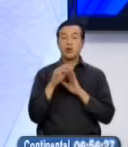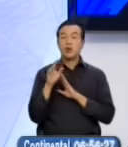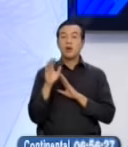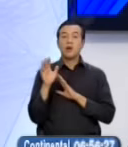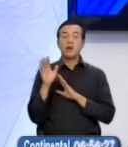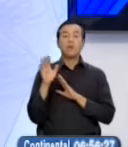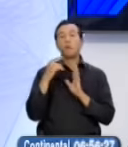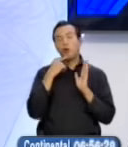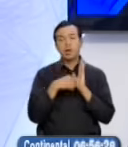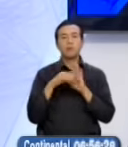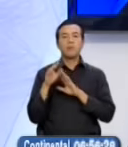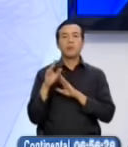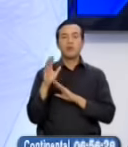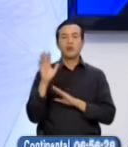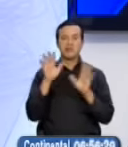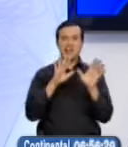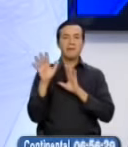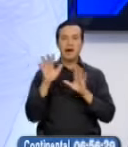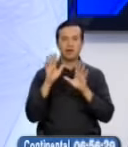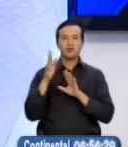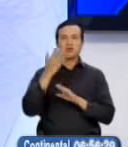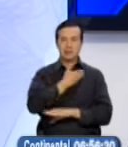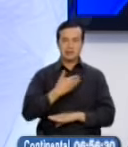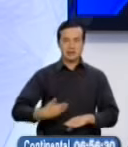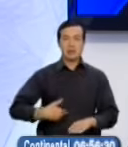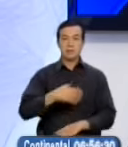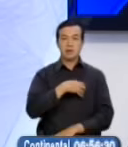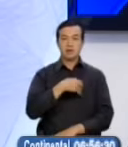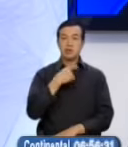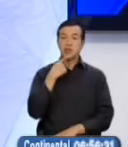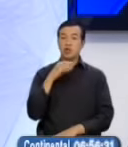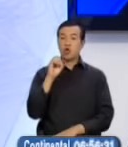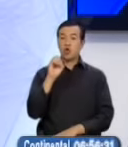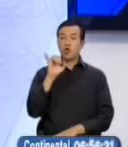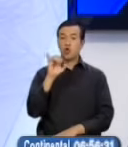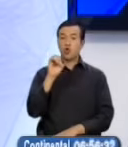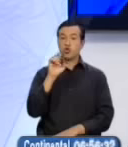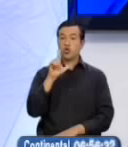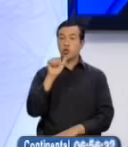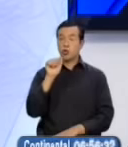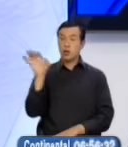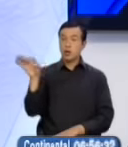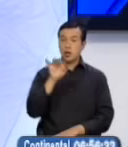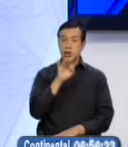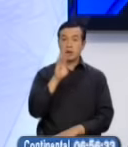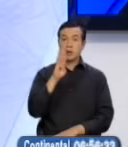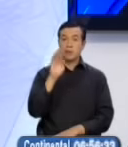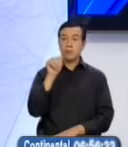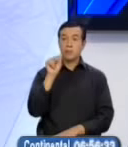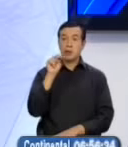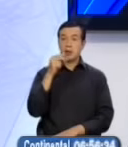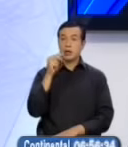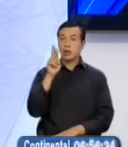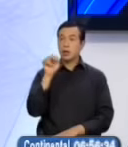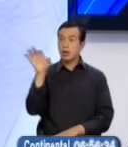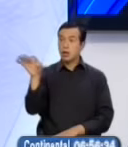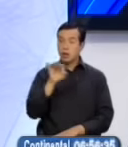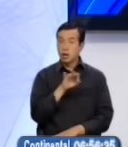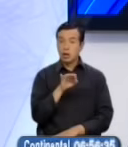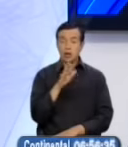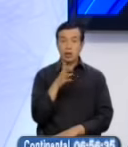Ceballos, presidente de Barcelona, que se refirió a la no convocatoria de Oyola y también de Máximo Banguera, el presidente torero. Esto